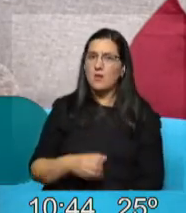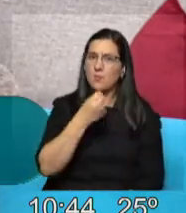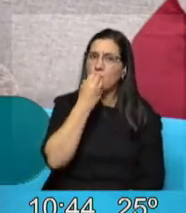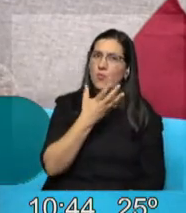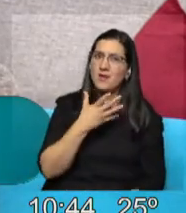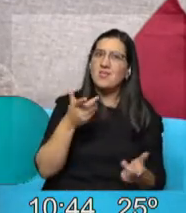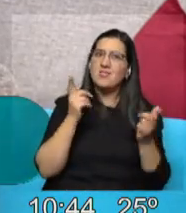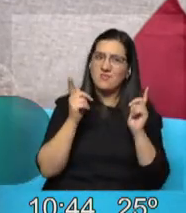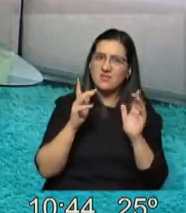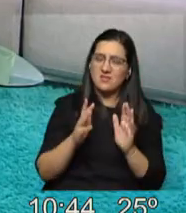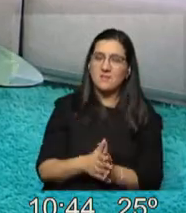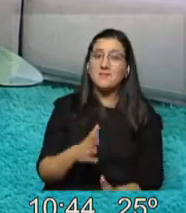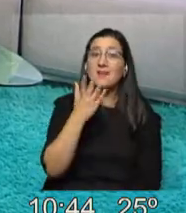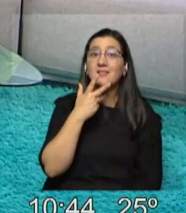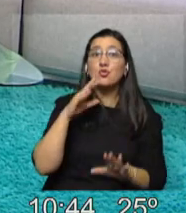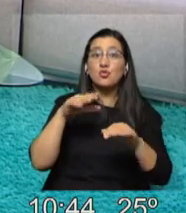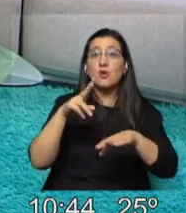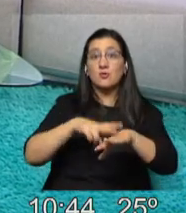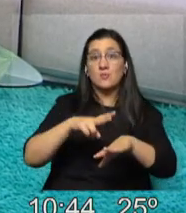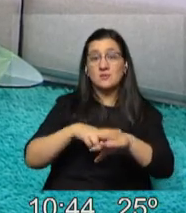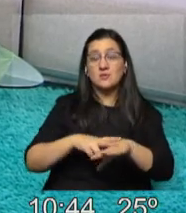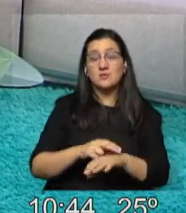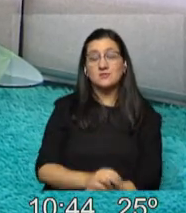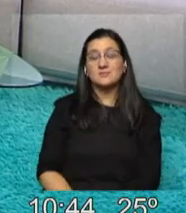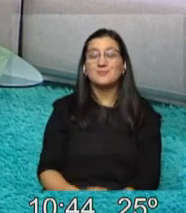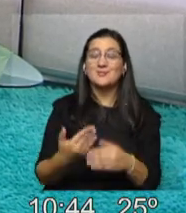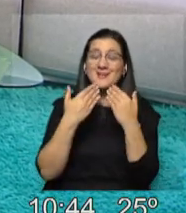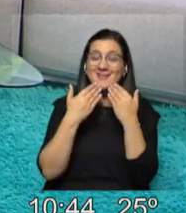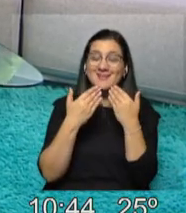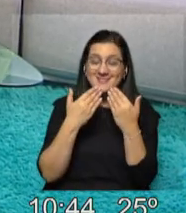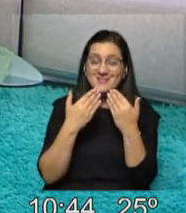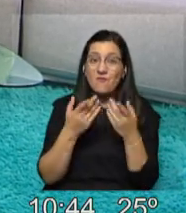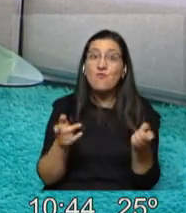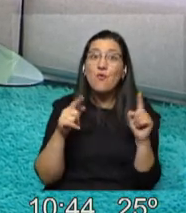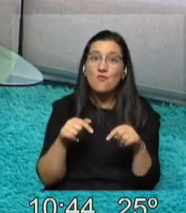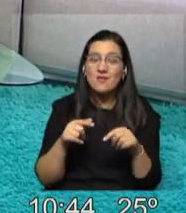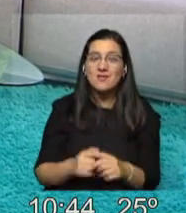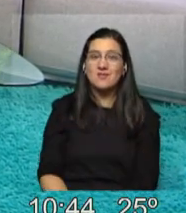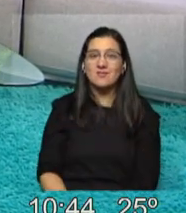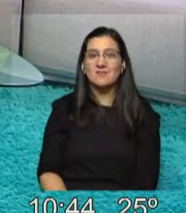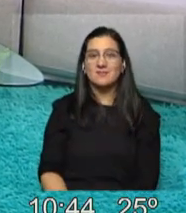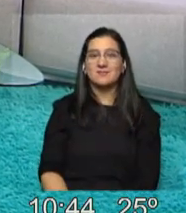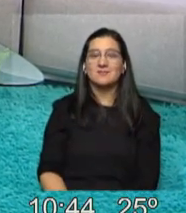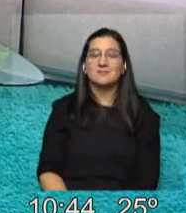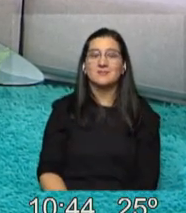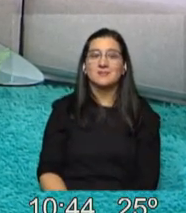extremadamente divertida. Véanla. Me encantaron realmente. Todas las recomendaciones, Cuervo. Haremos Gracias, lo posible. Gracias, Cuervo. Haremos lo posible. Lo nuestro es un apostolado. Pero nos vamos a ir para...